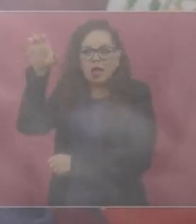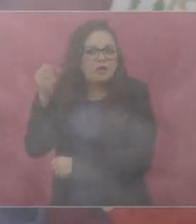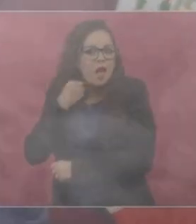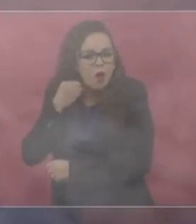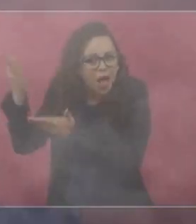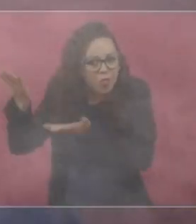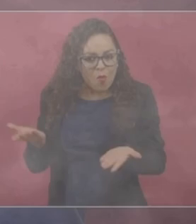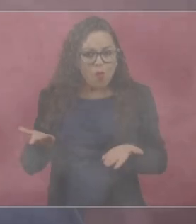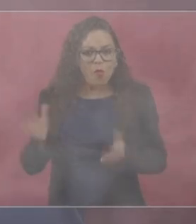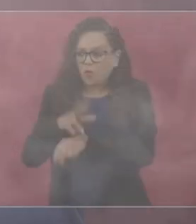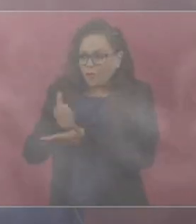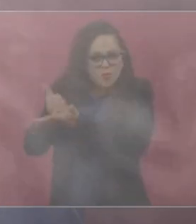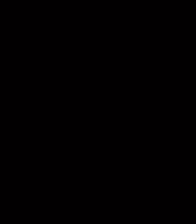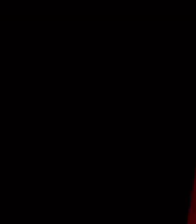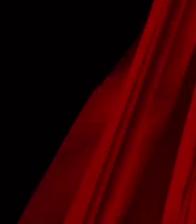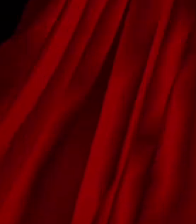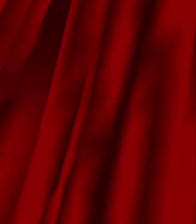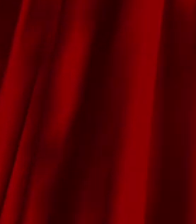Calderón